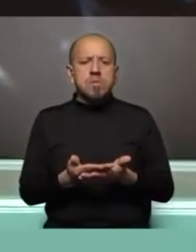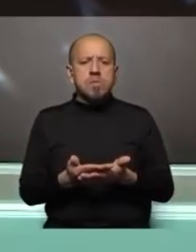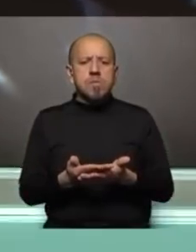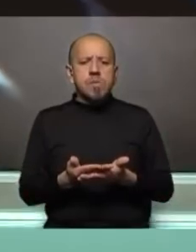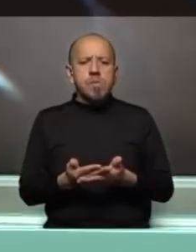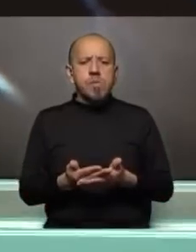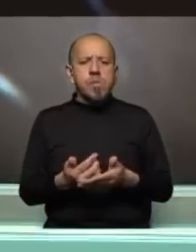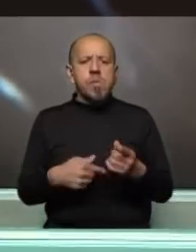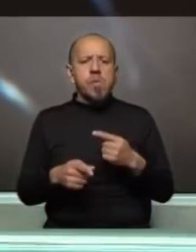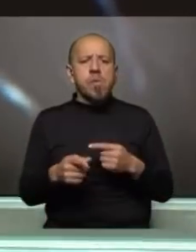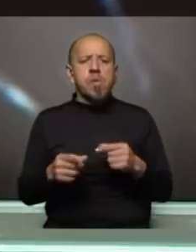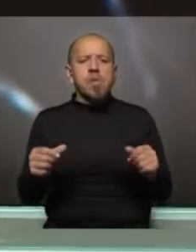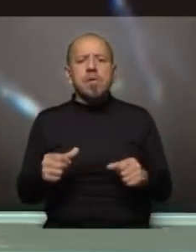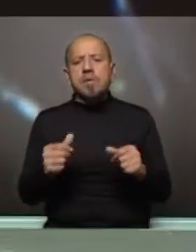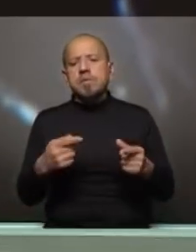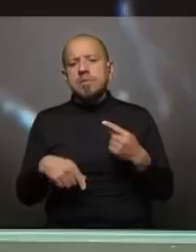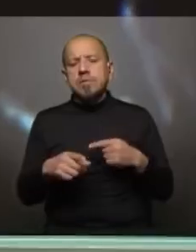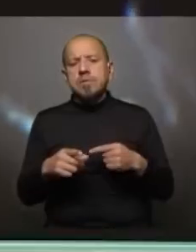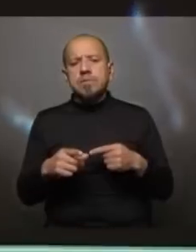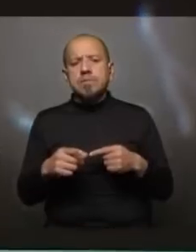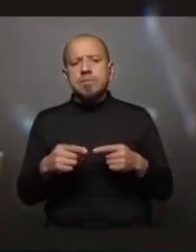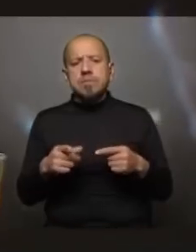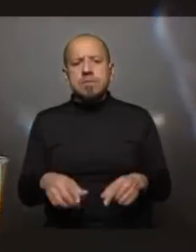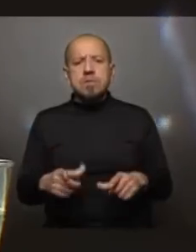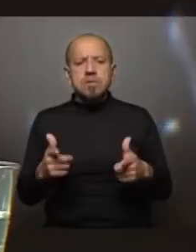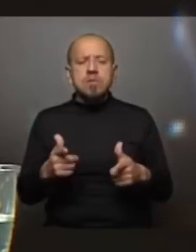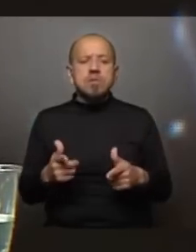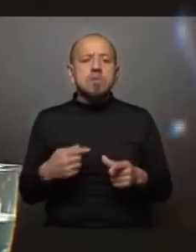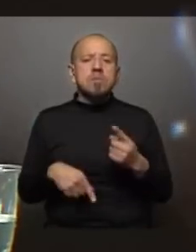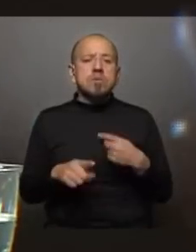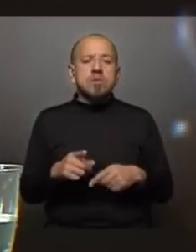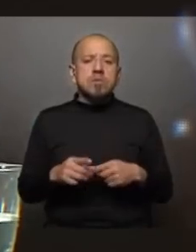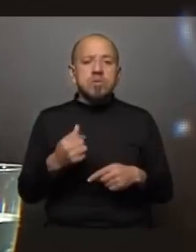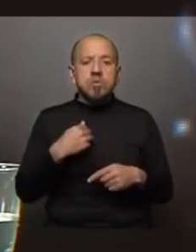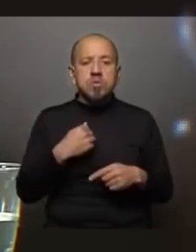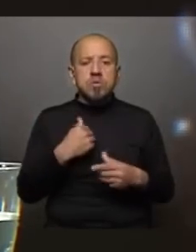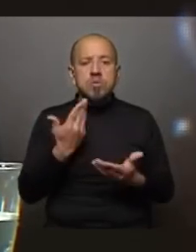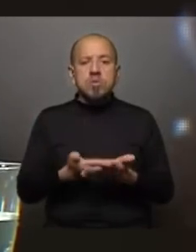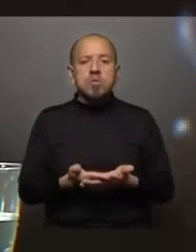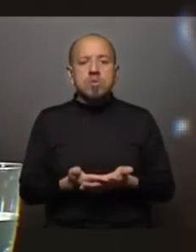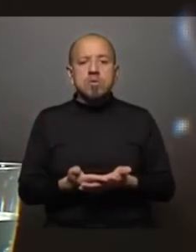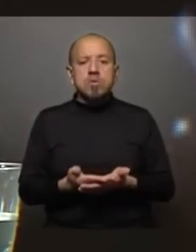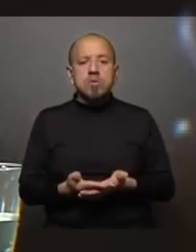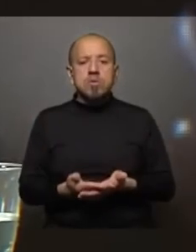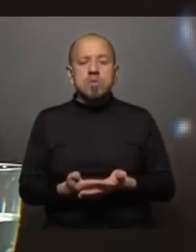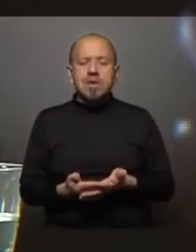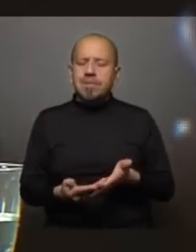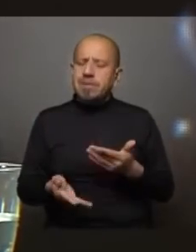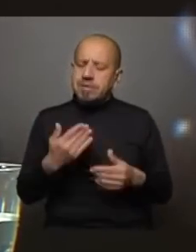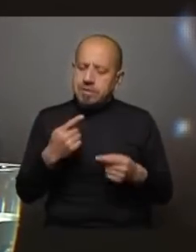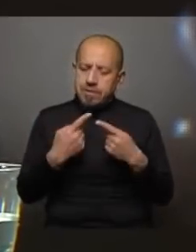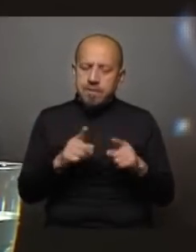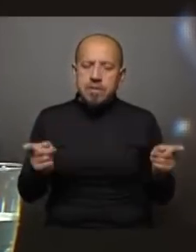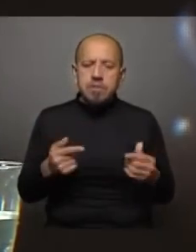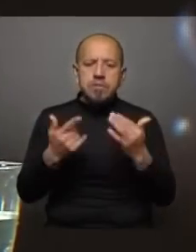de tratar de de parar un asesinato de que eso no suceda pero lo que estamos planteando nosotros es una cosa mucho más amplia más